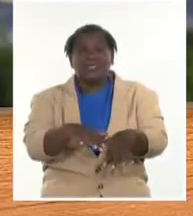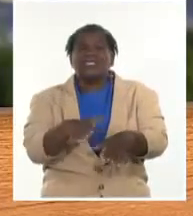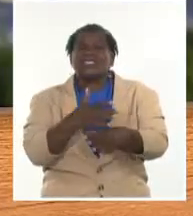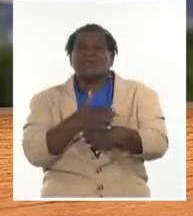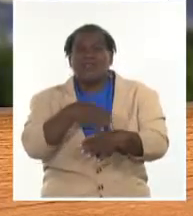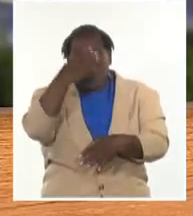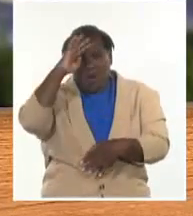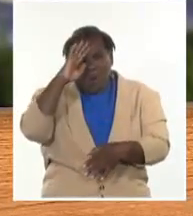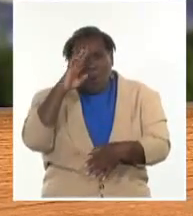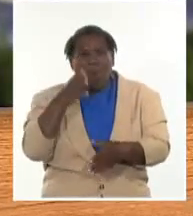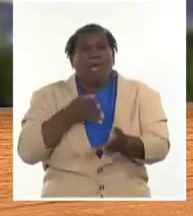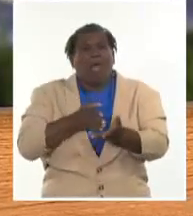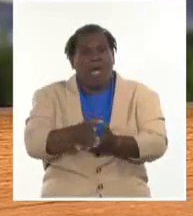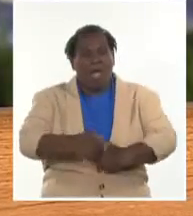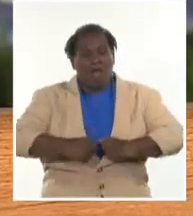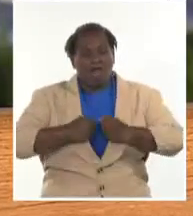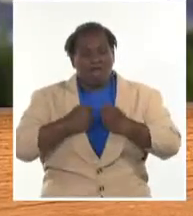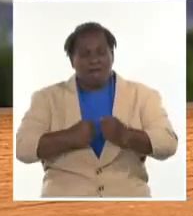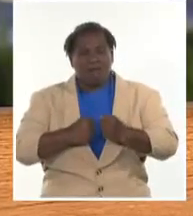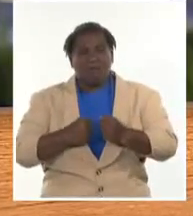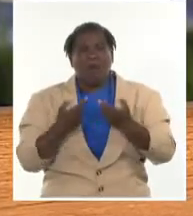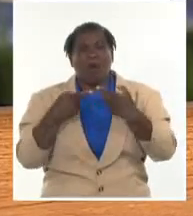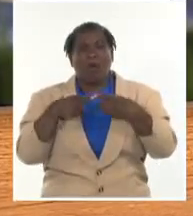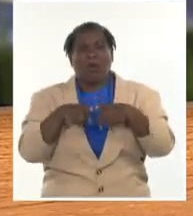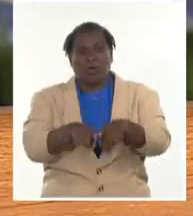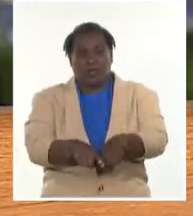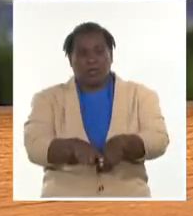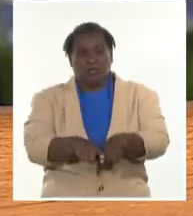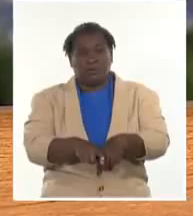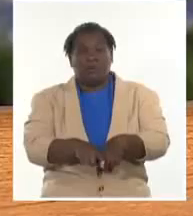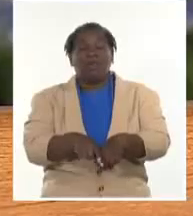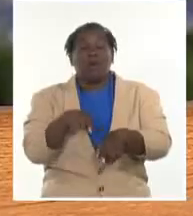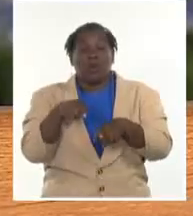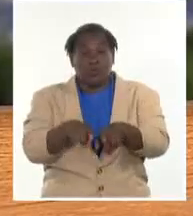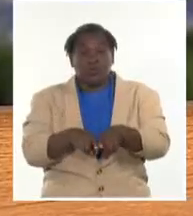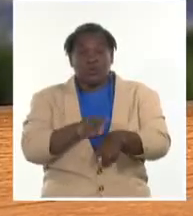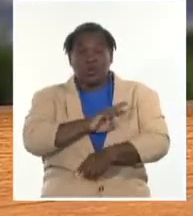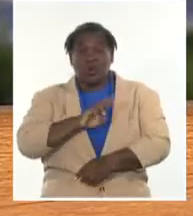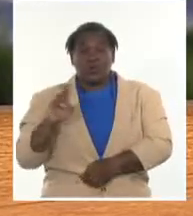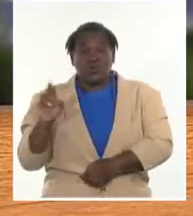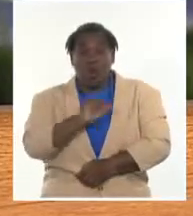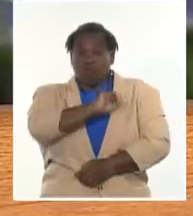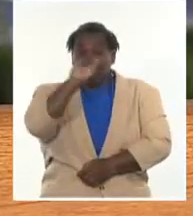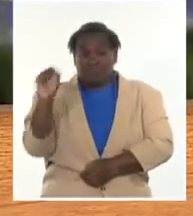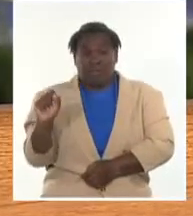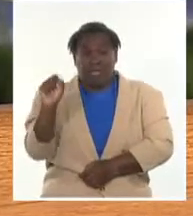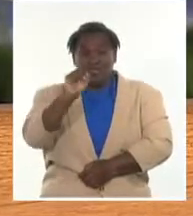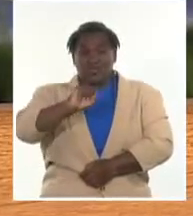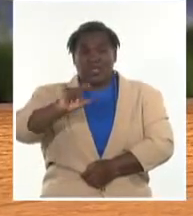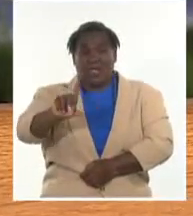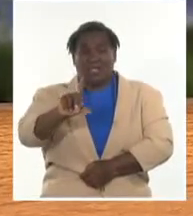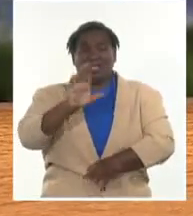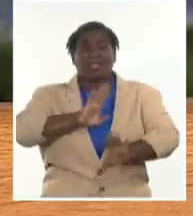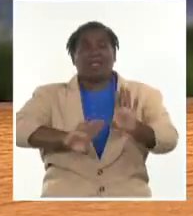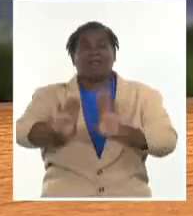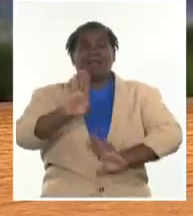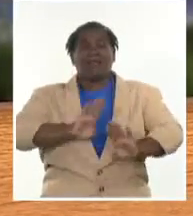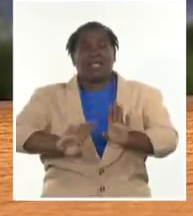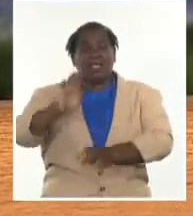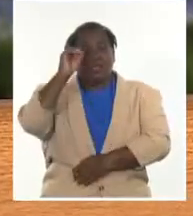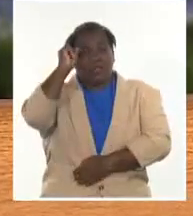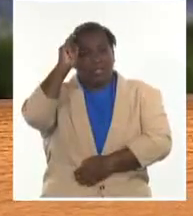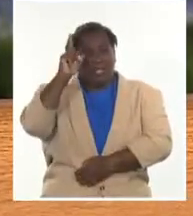unidos en torno a nuestra gloriosa revolución socialista, defendiendo sus ideales